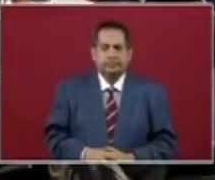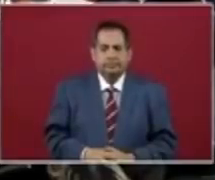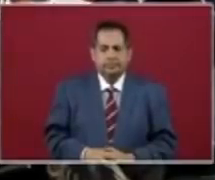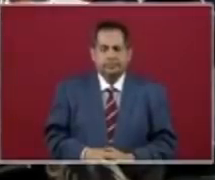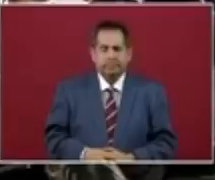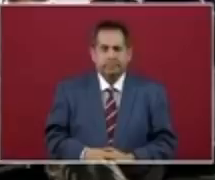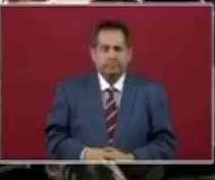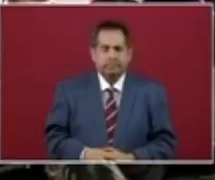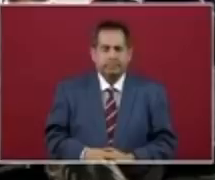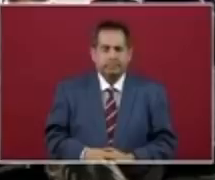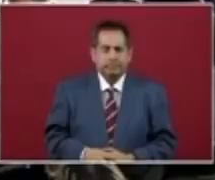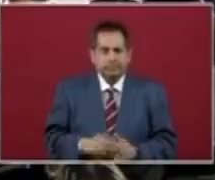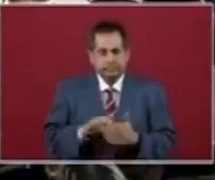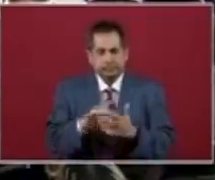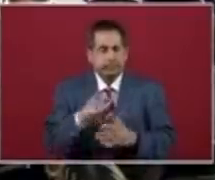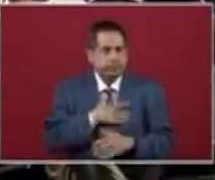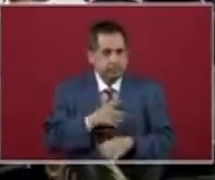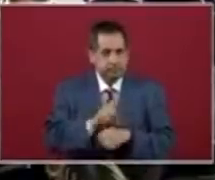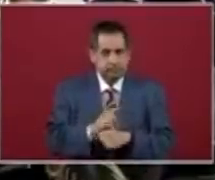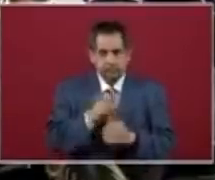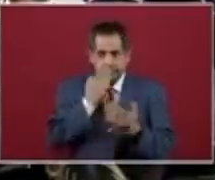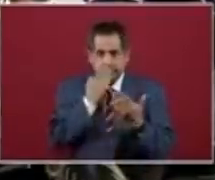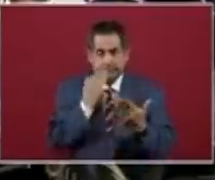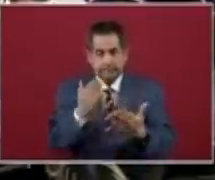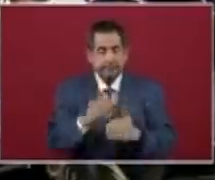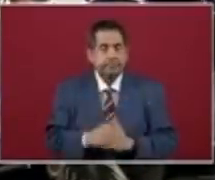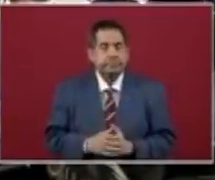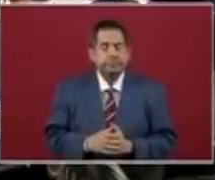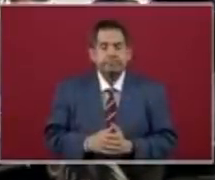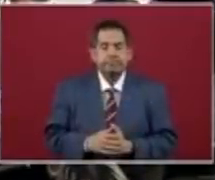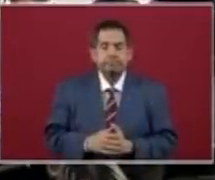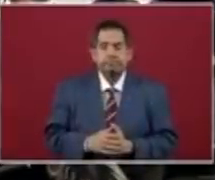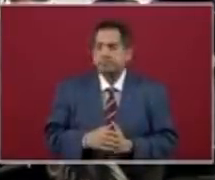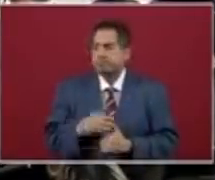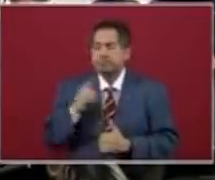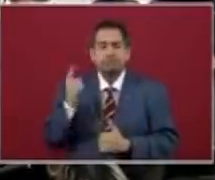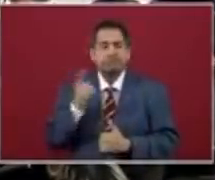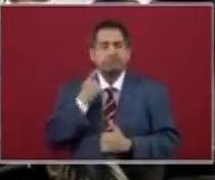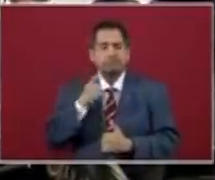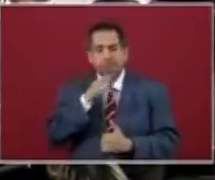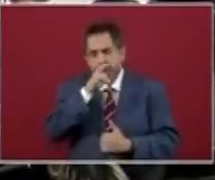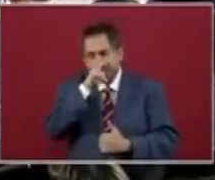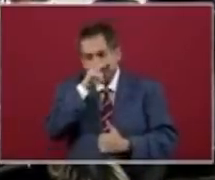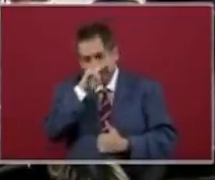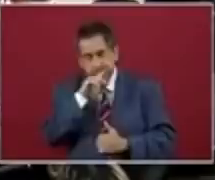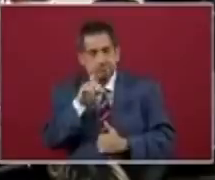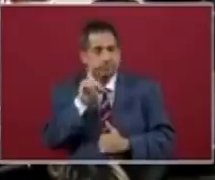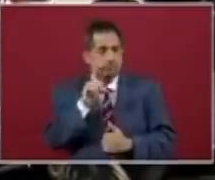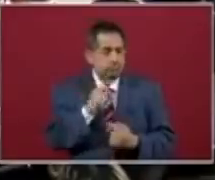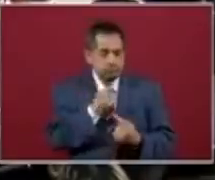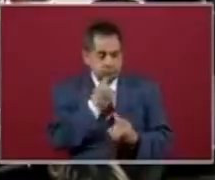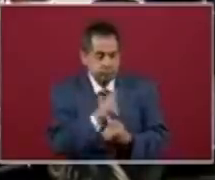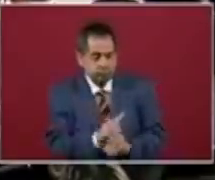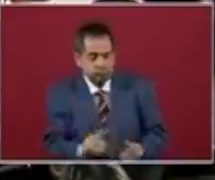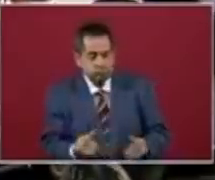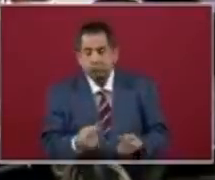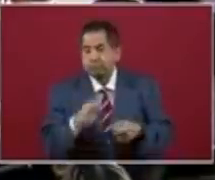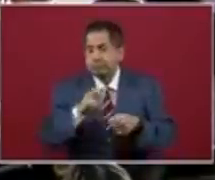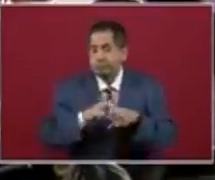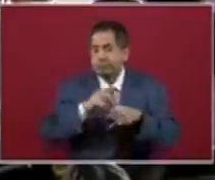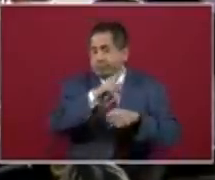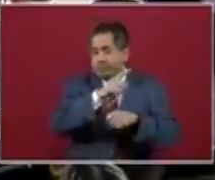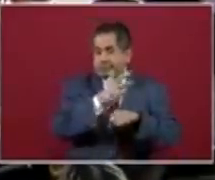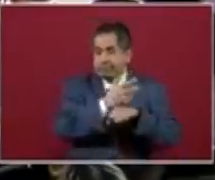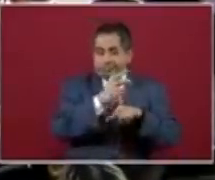Gracias. Perdón, gracias. Buenos días. Hay una gran preocupación por los niños, por los infantes que están allá